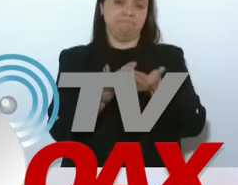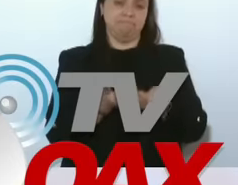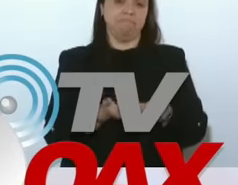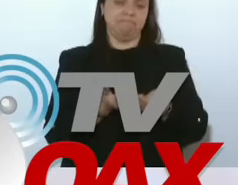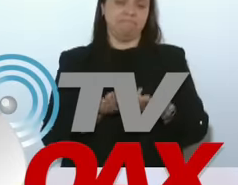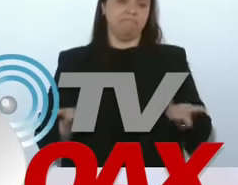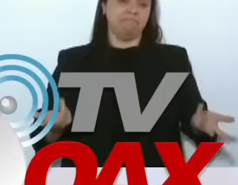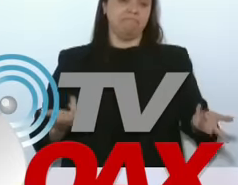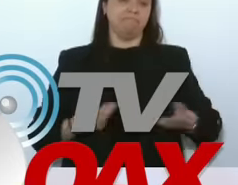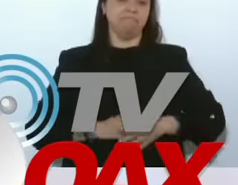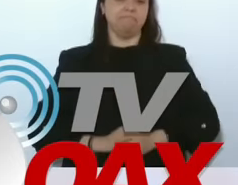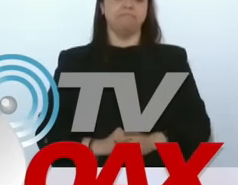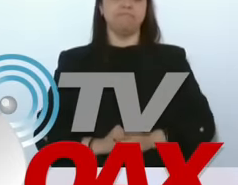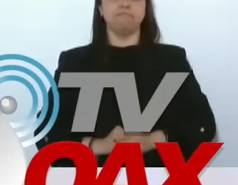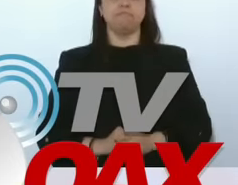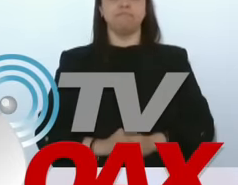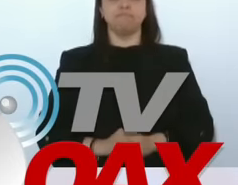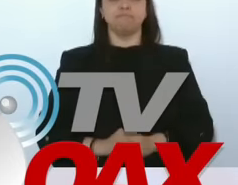El problema